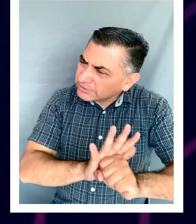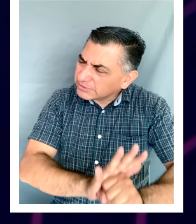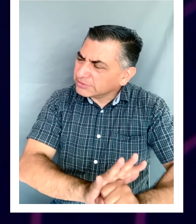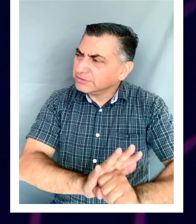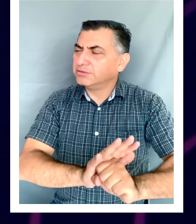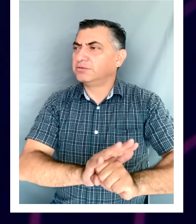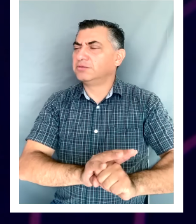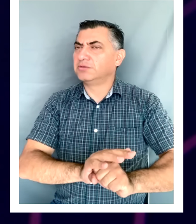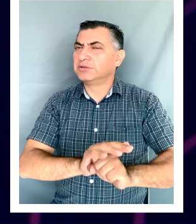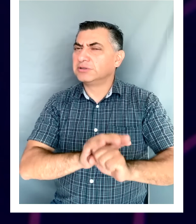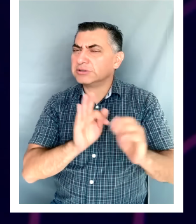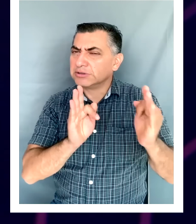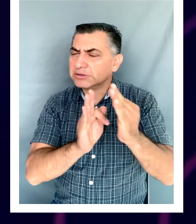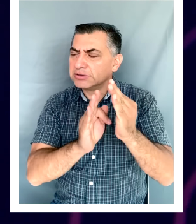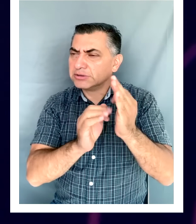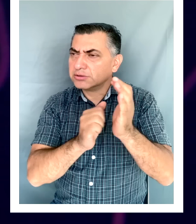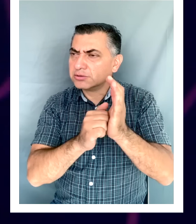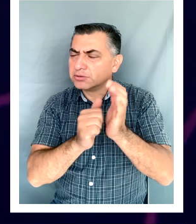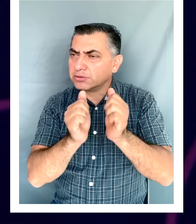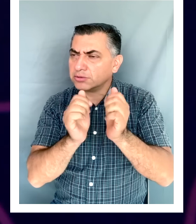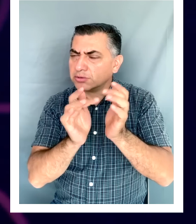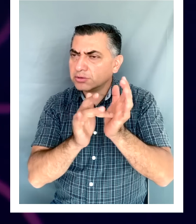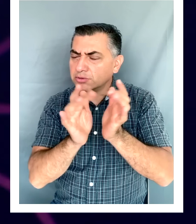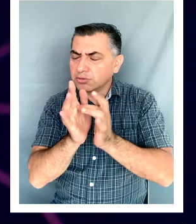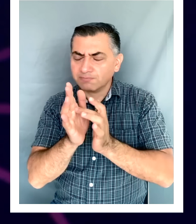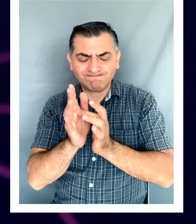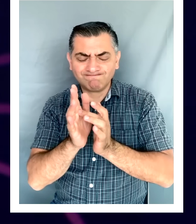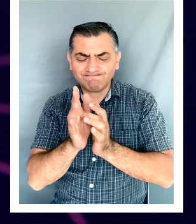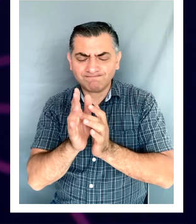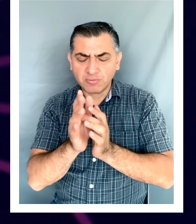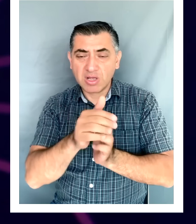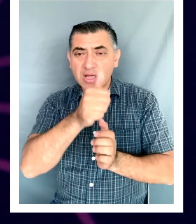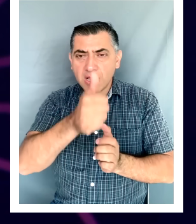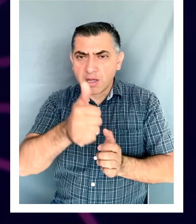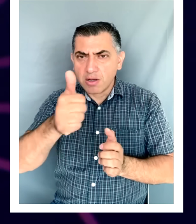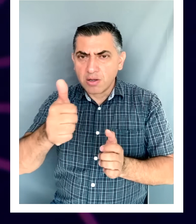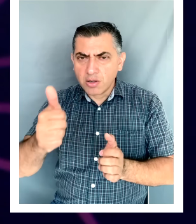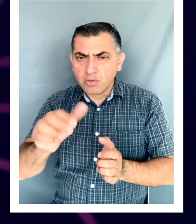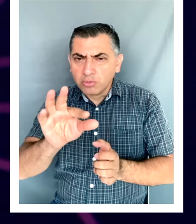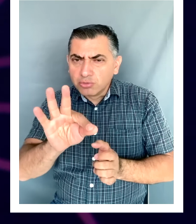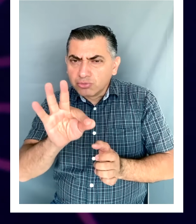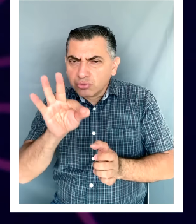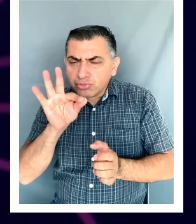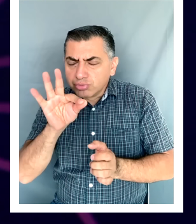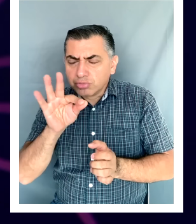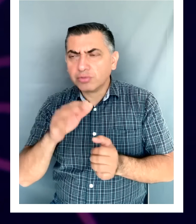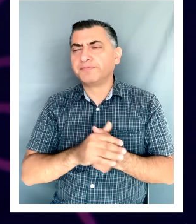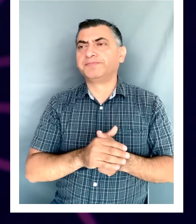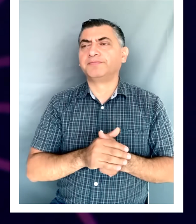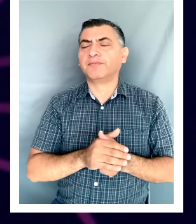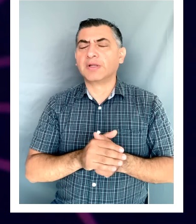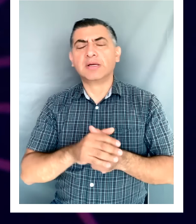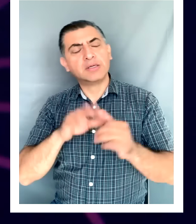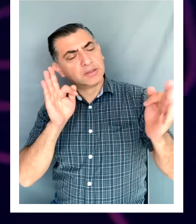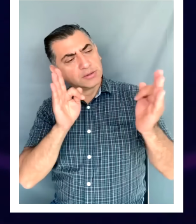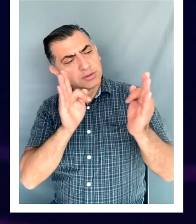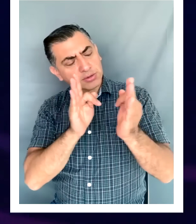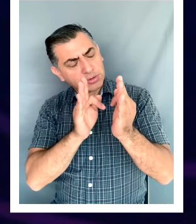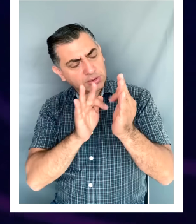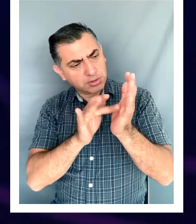esta relación porque me queda muy claro que la relación con Dios debe ser completamente personal no podemos obligarlo sino que tenemos que